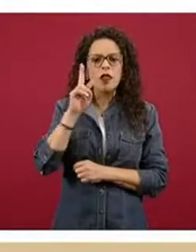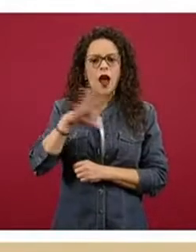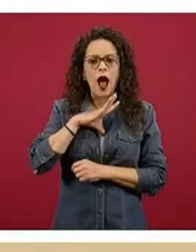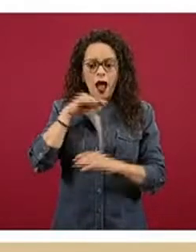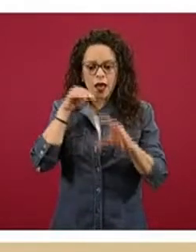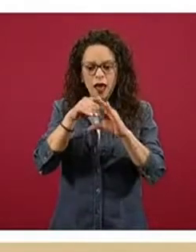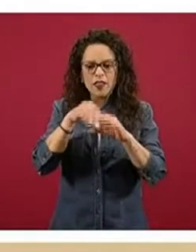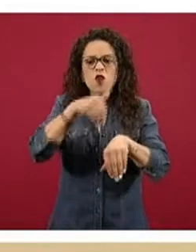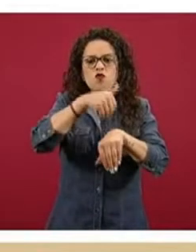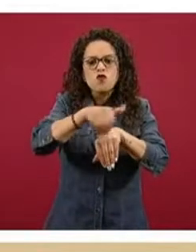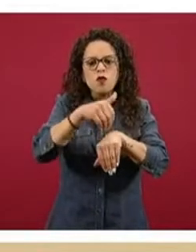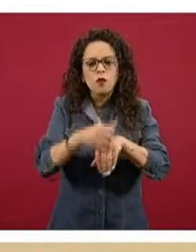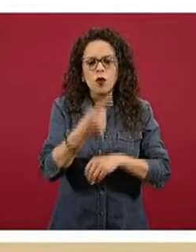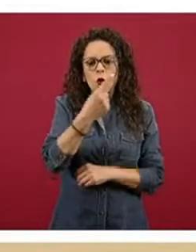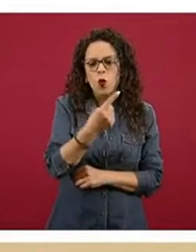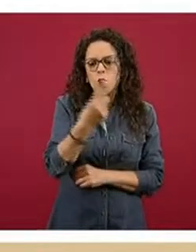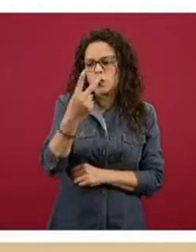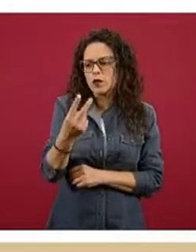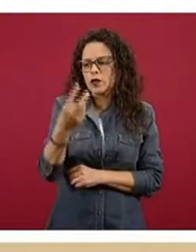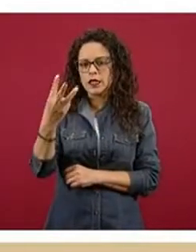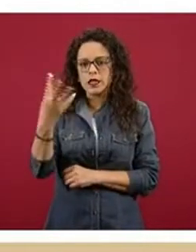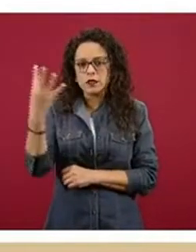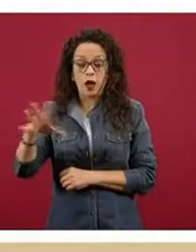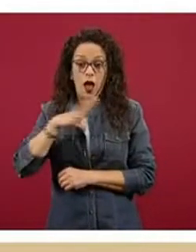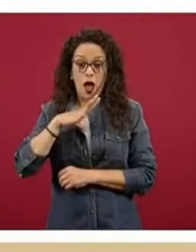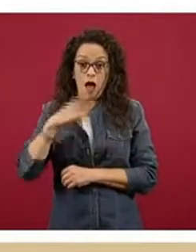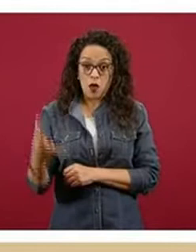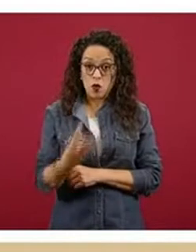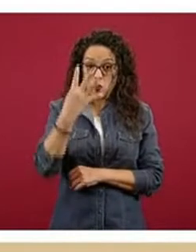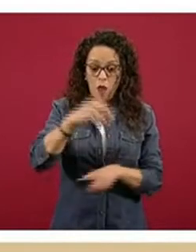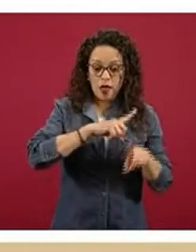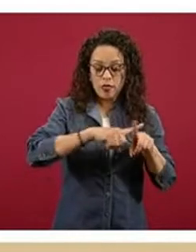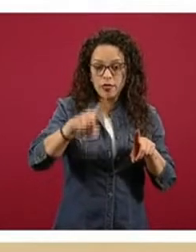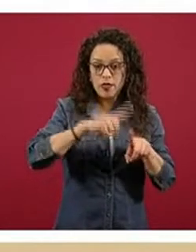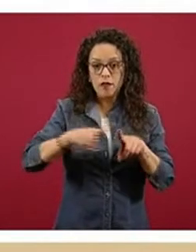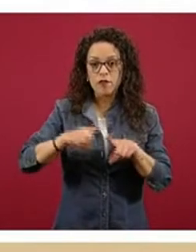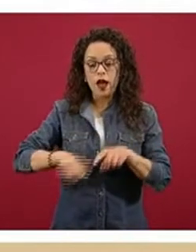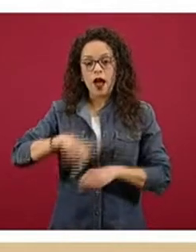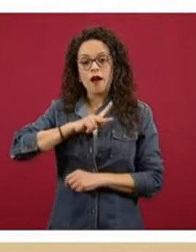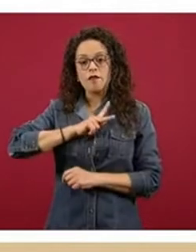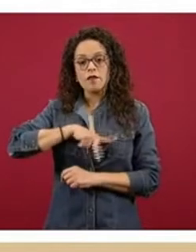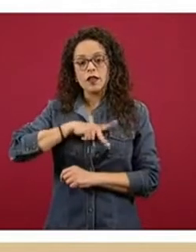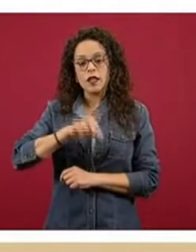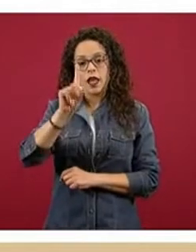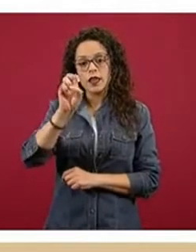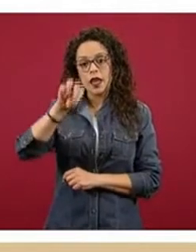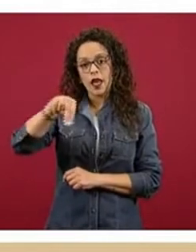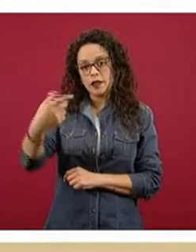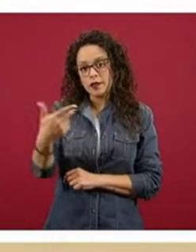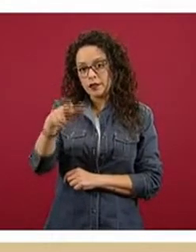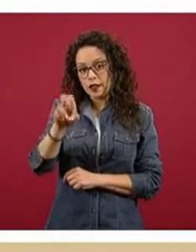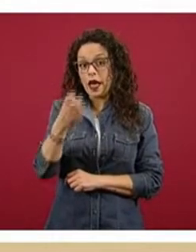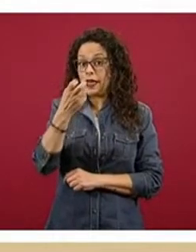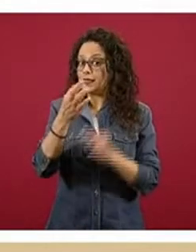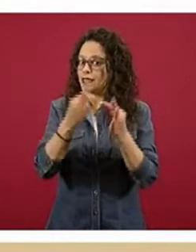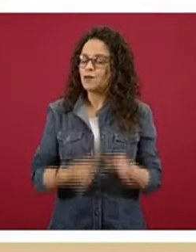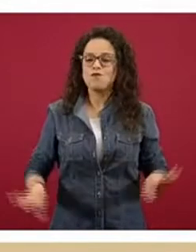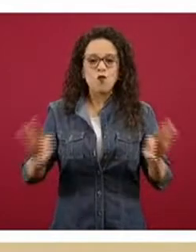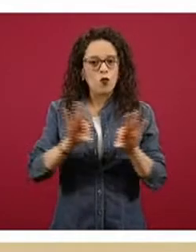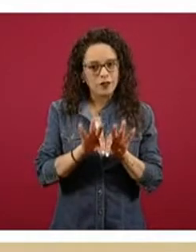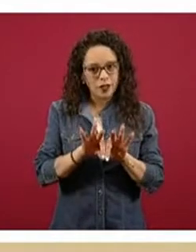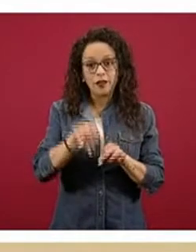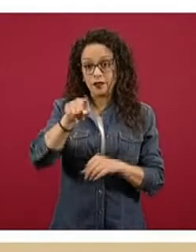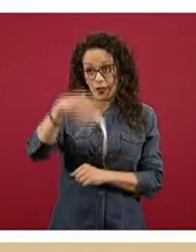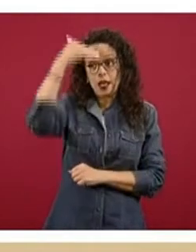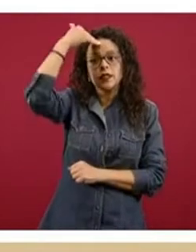4. Existen 4 variantes del virus del dengue. Esto es importante también saberlo. ¿Por qué?